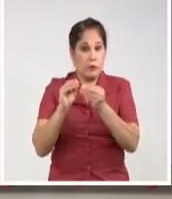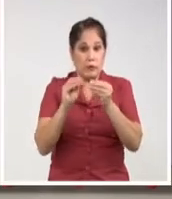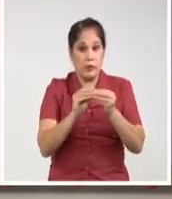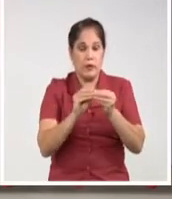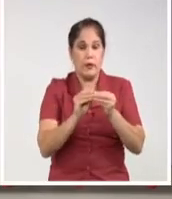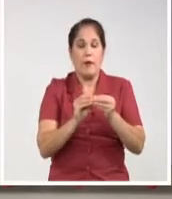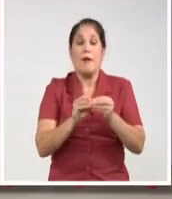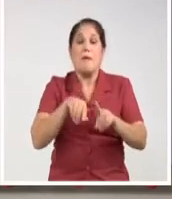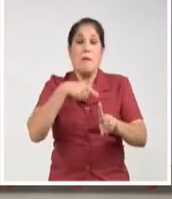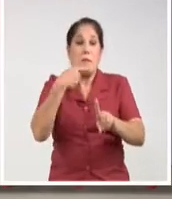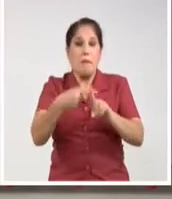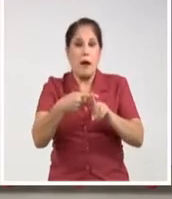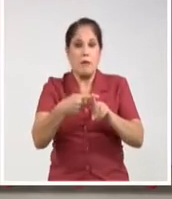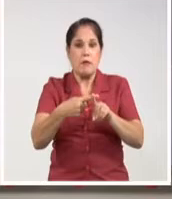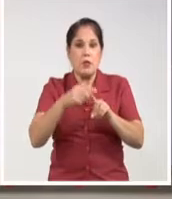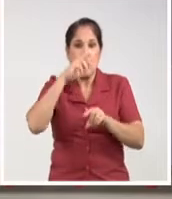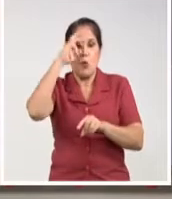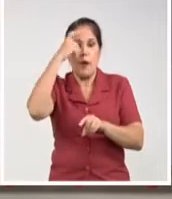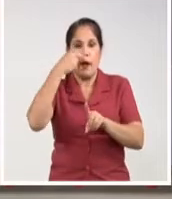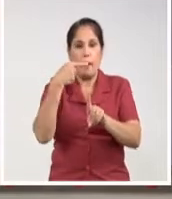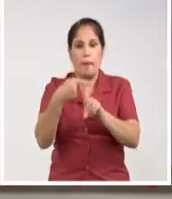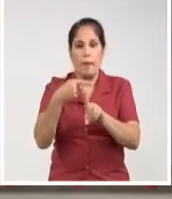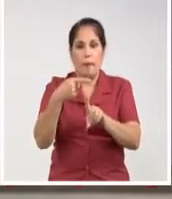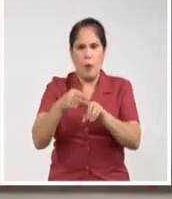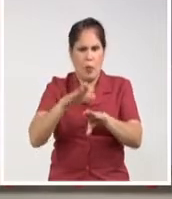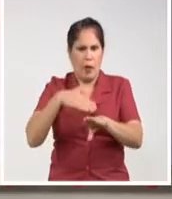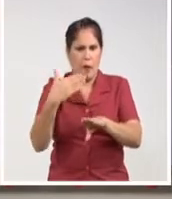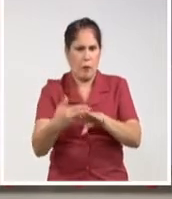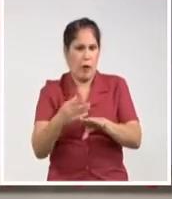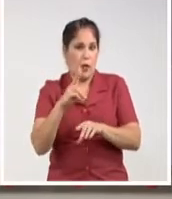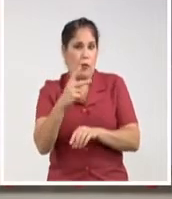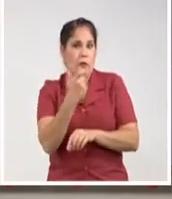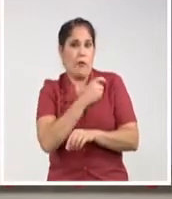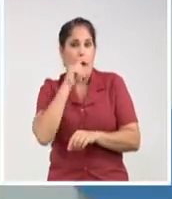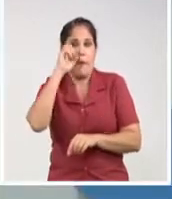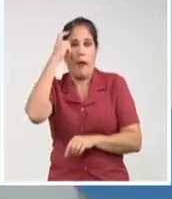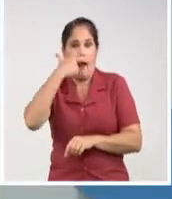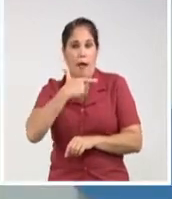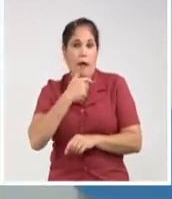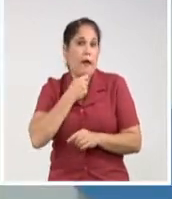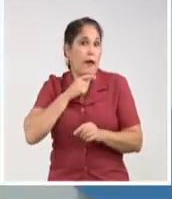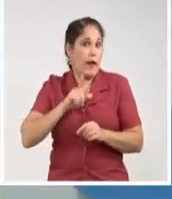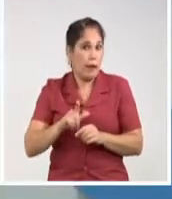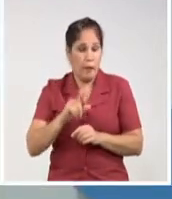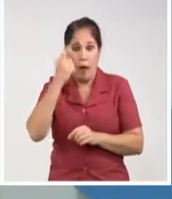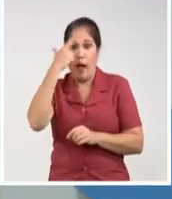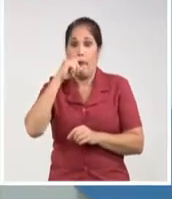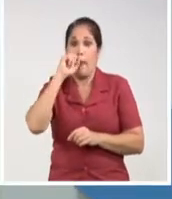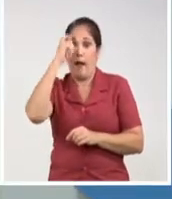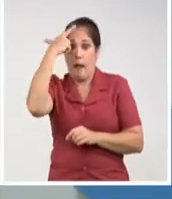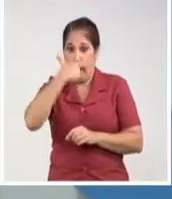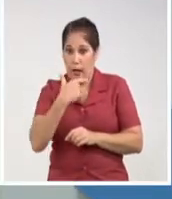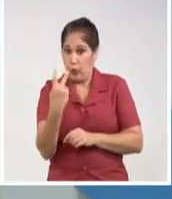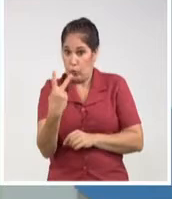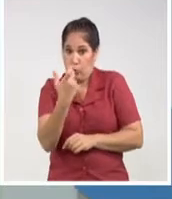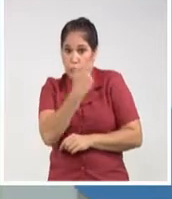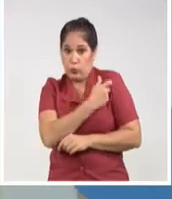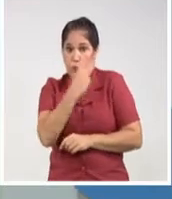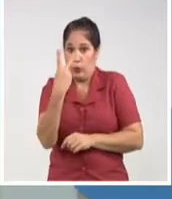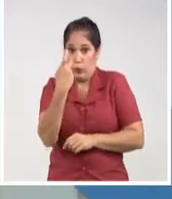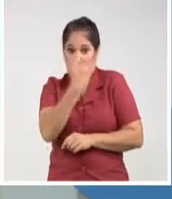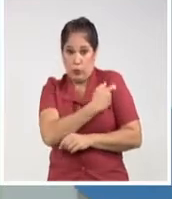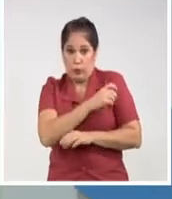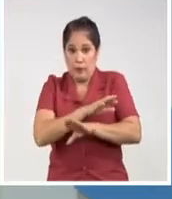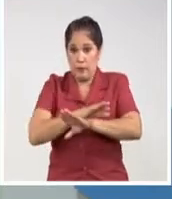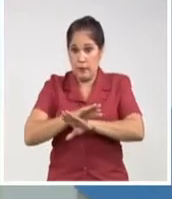la Plus. Y entonces, ¿qué sucede luego de 2 dosis de Abdala? En el caso de que tuviese 2 dosis de